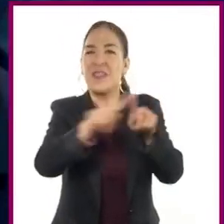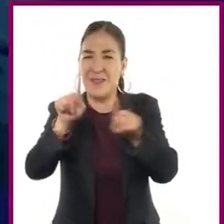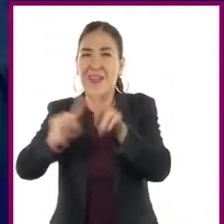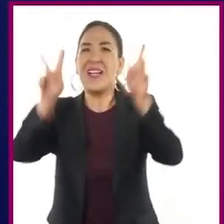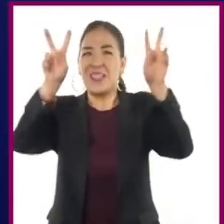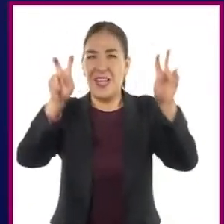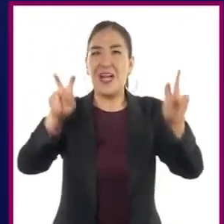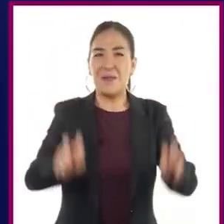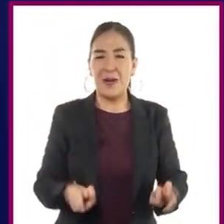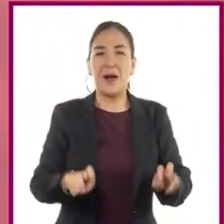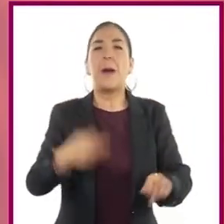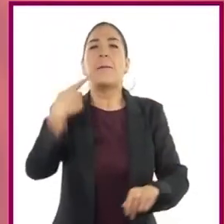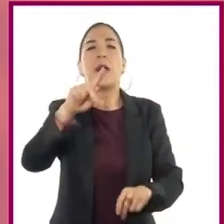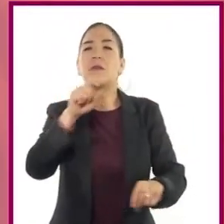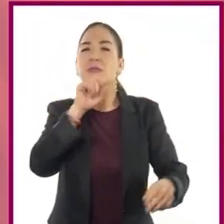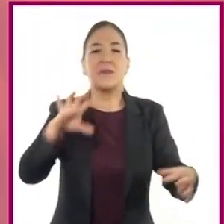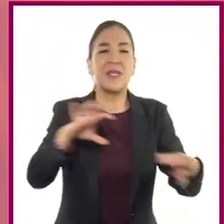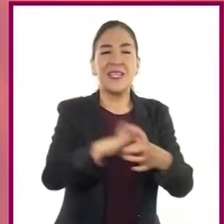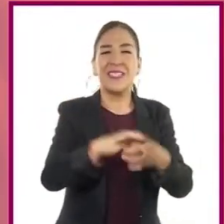mismo.